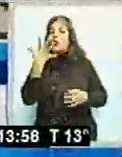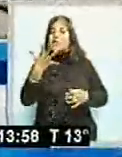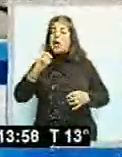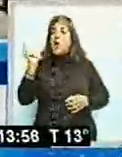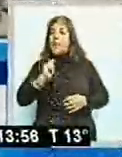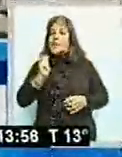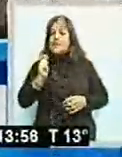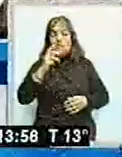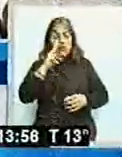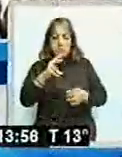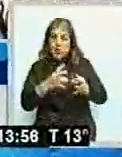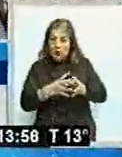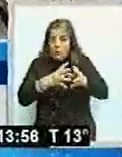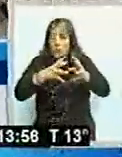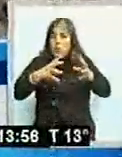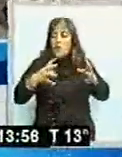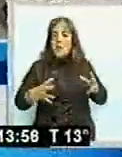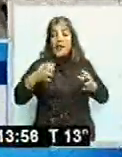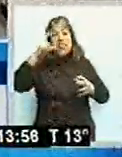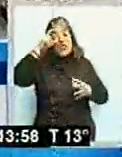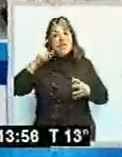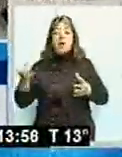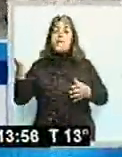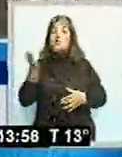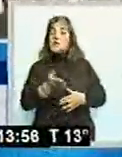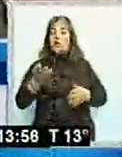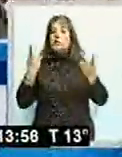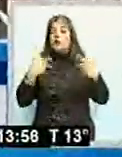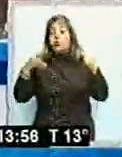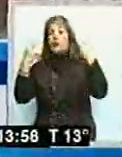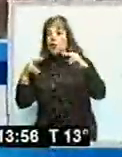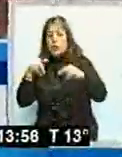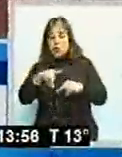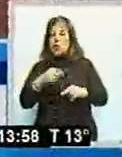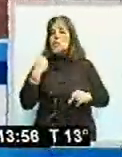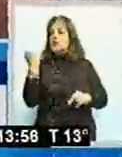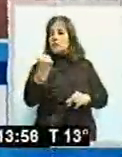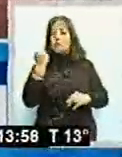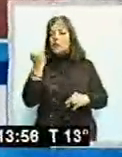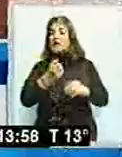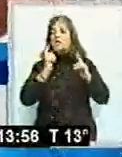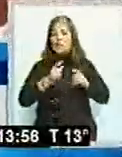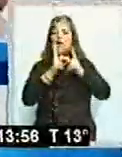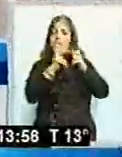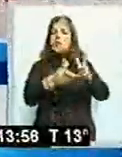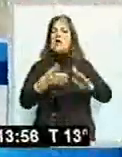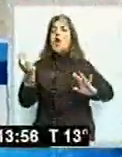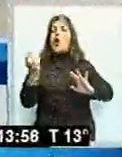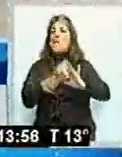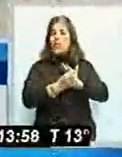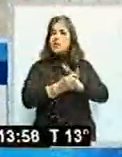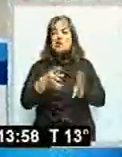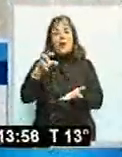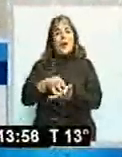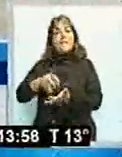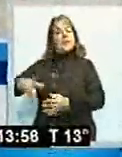donde vimos que hay un crecimiento del 10% en materia turística, lo cual realmente es importante, y hay que destacar el compromiso del sector privado